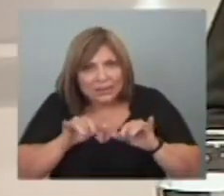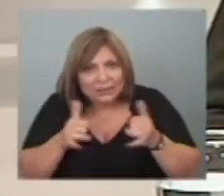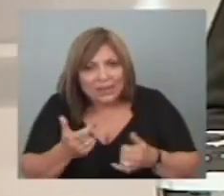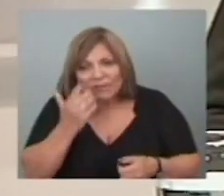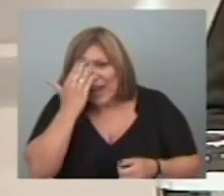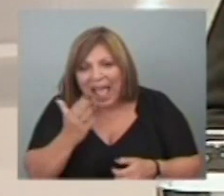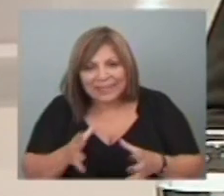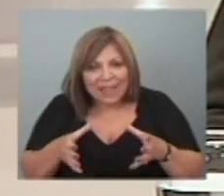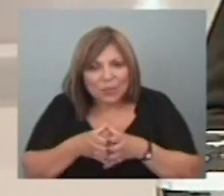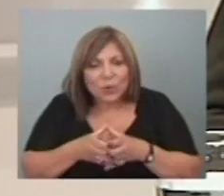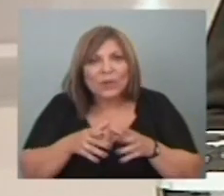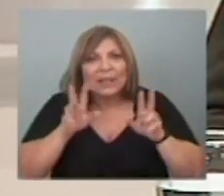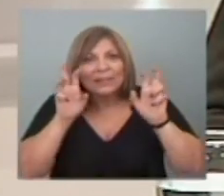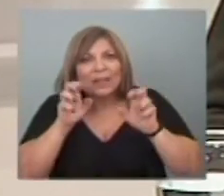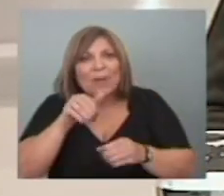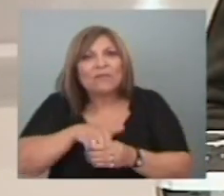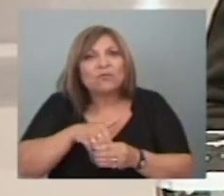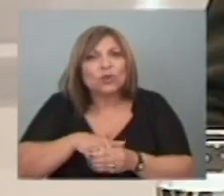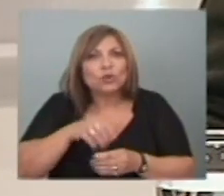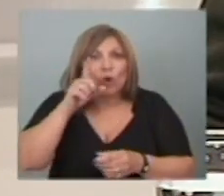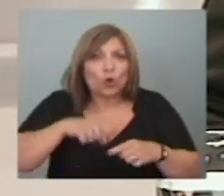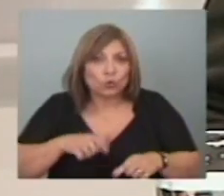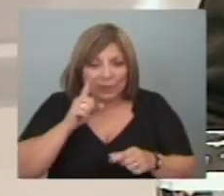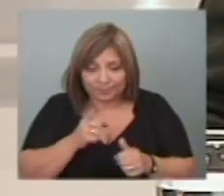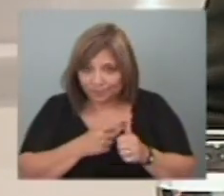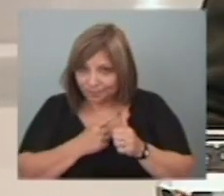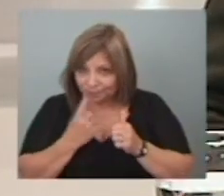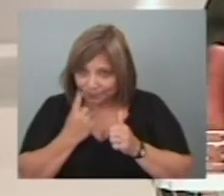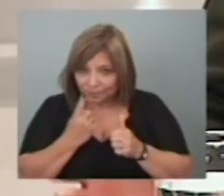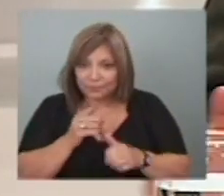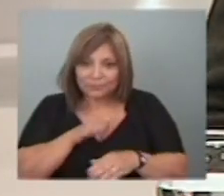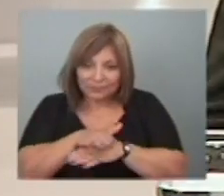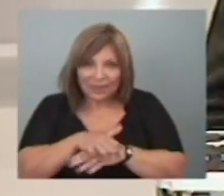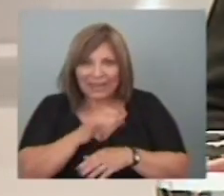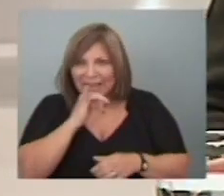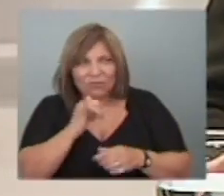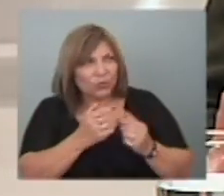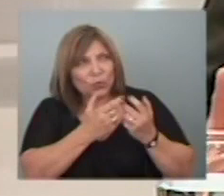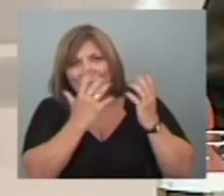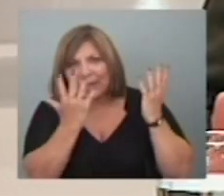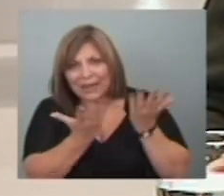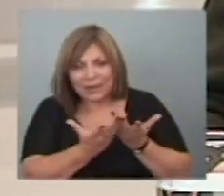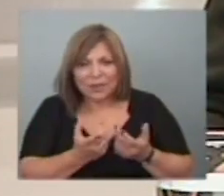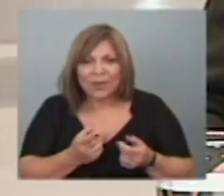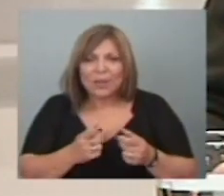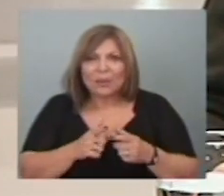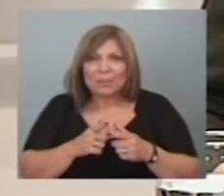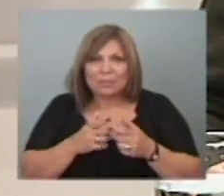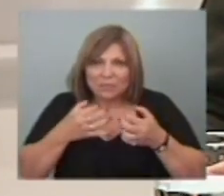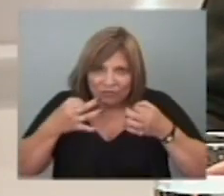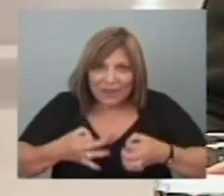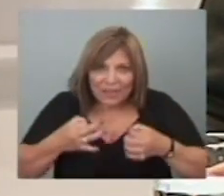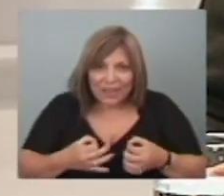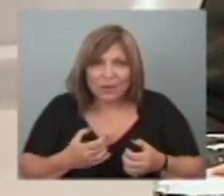bancada del Frente Amplio de esto del voto consular? Bueno, en primer lugar, la verdad, felicitarlos por el informe, está espectacular, creo que muy fresco